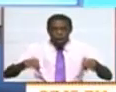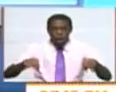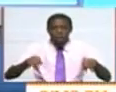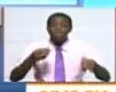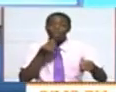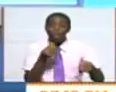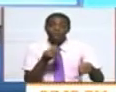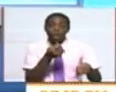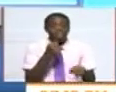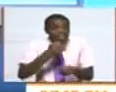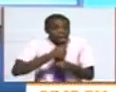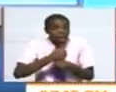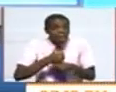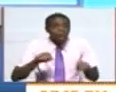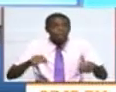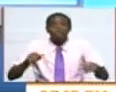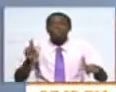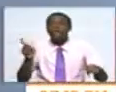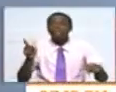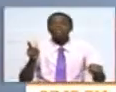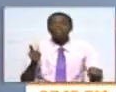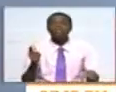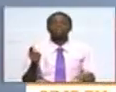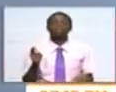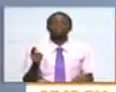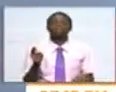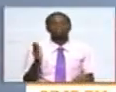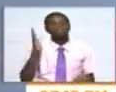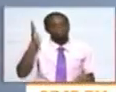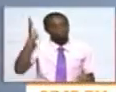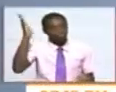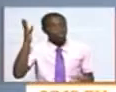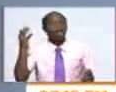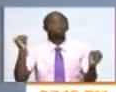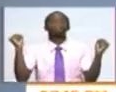también, trabajador, en Mérida.